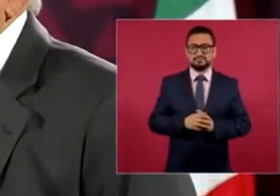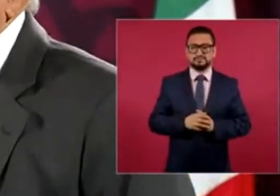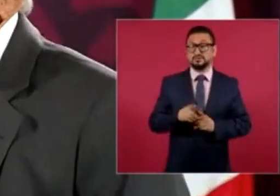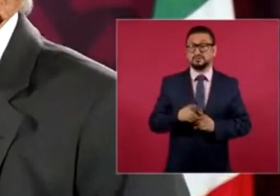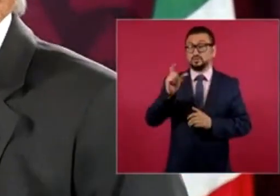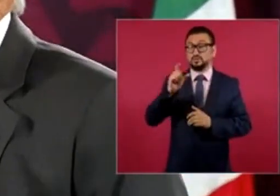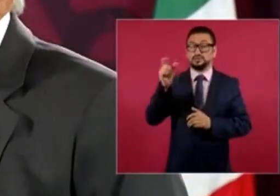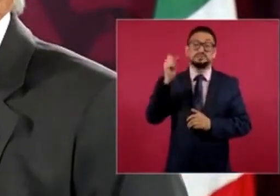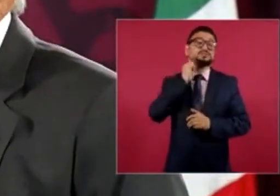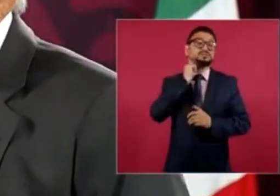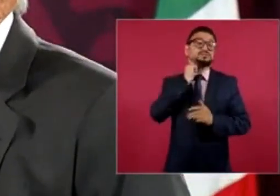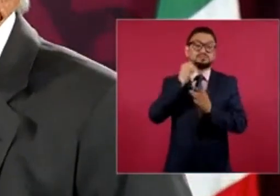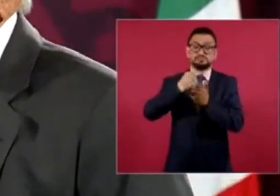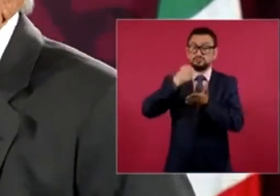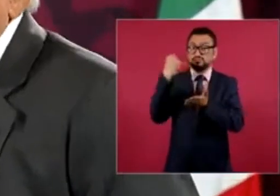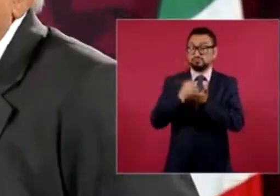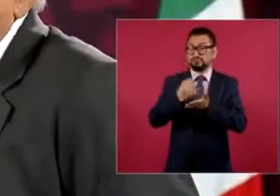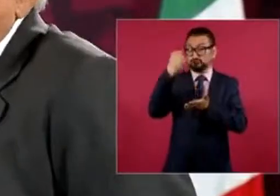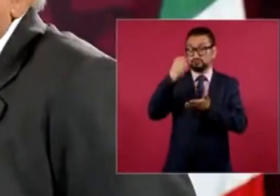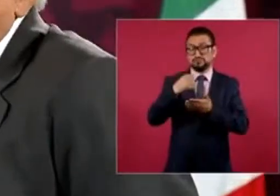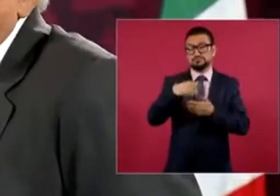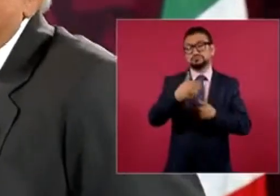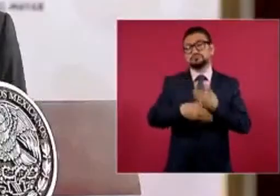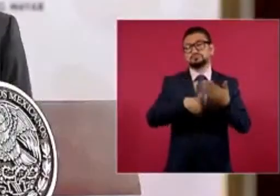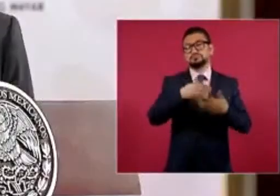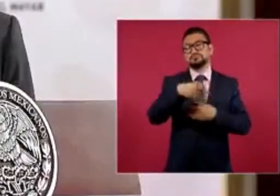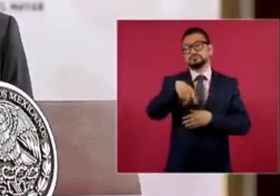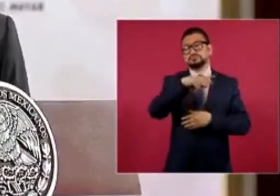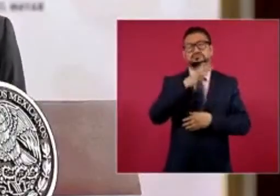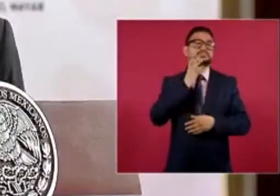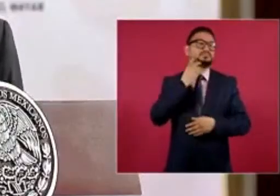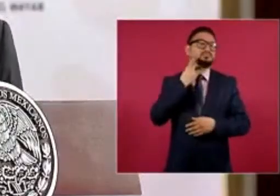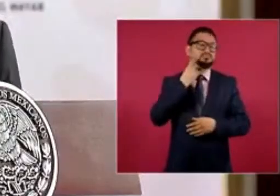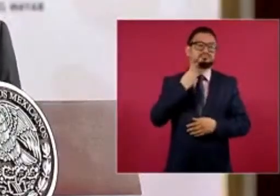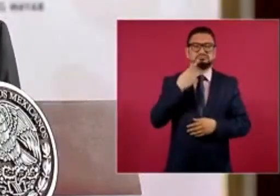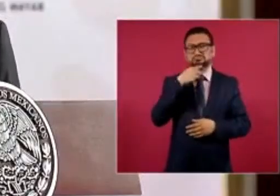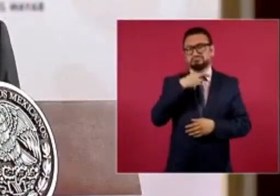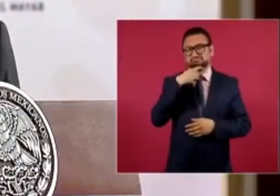aprobándose en el Senado, yo creo que en las legislaturas,